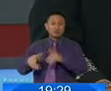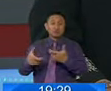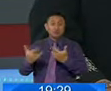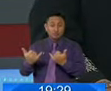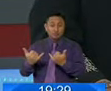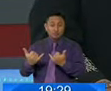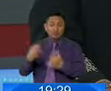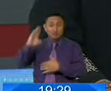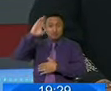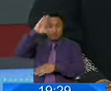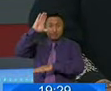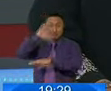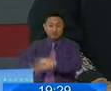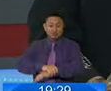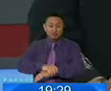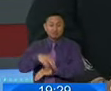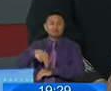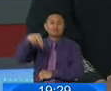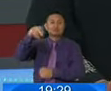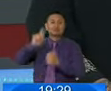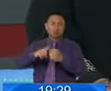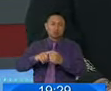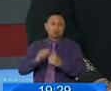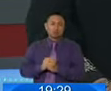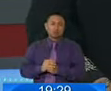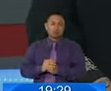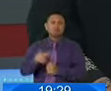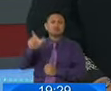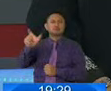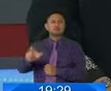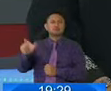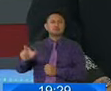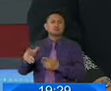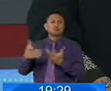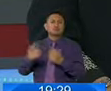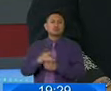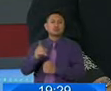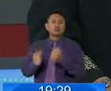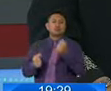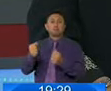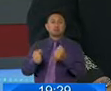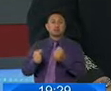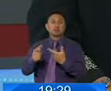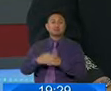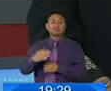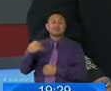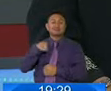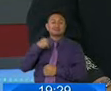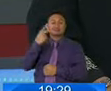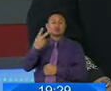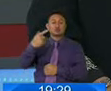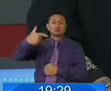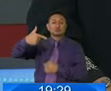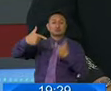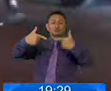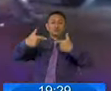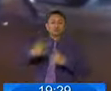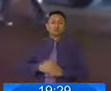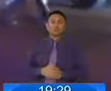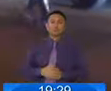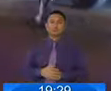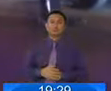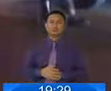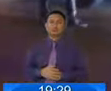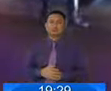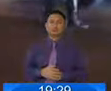fueron detenidos por la policía en el norte de la capital. Los sujetos se movilizaban en un vehículo y portaban dos armas de fuego.